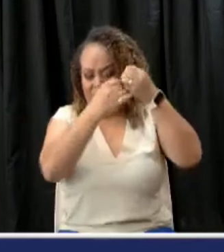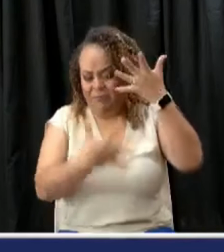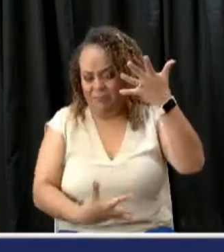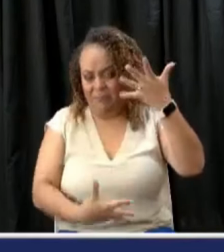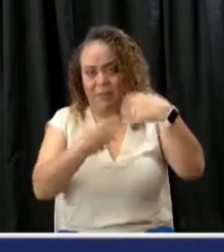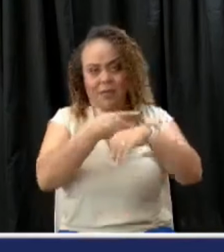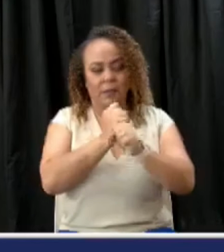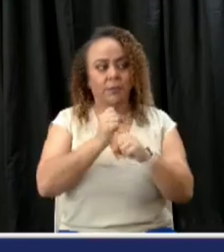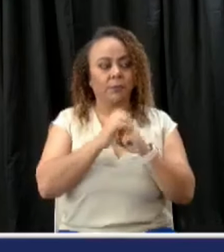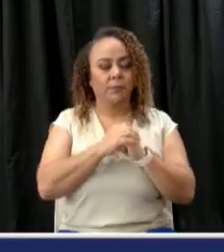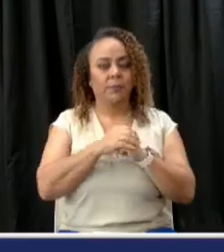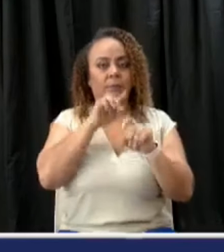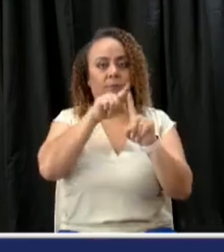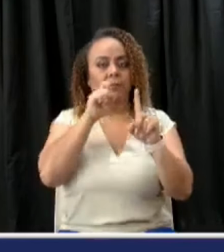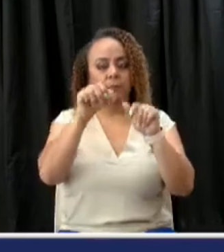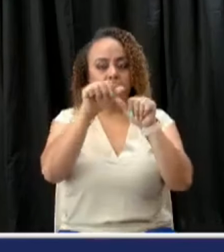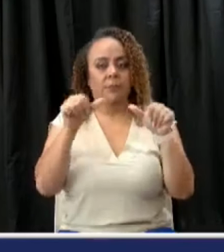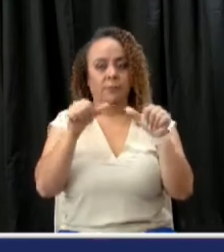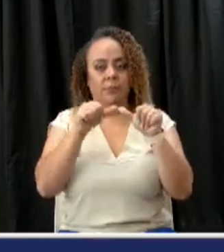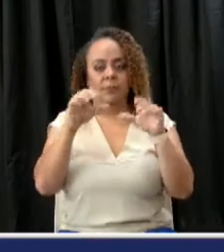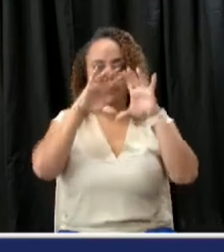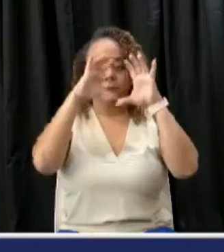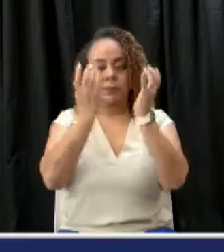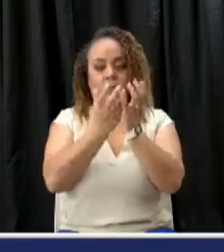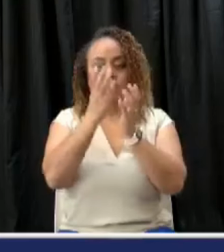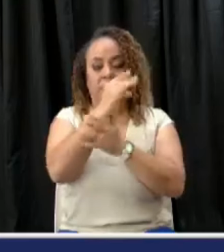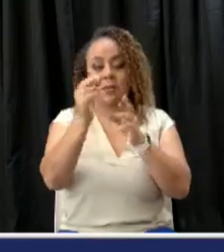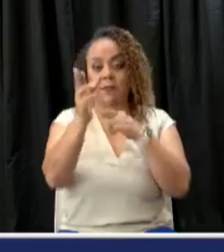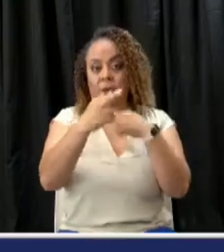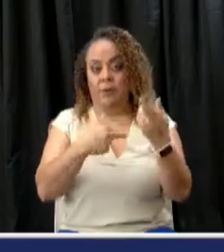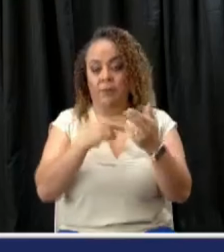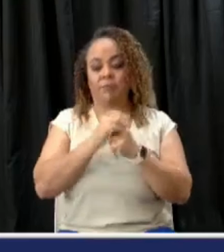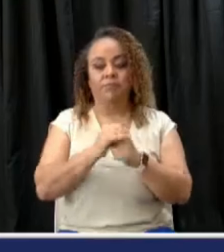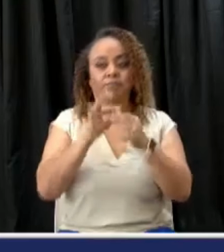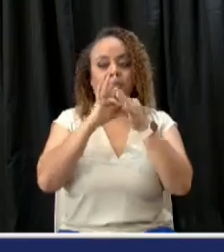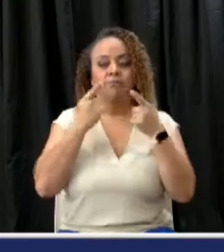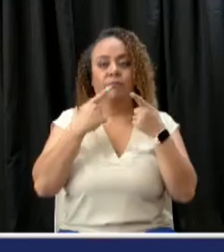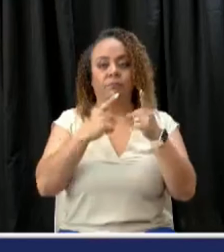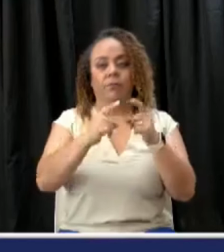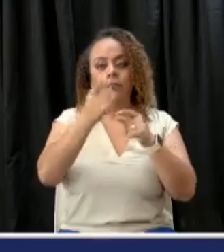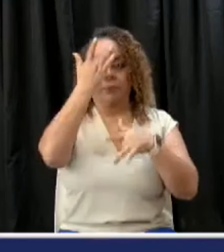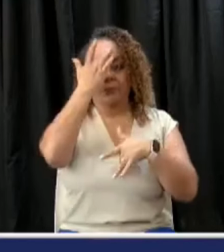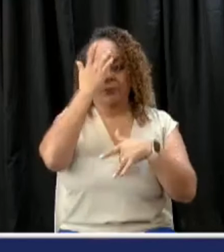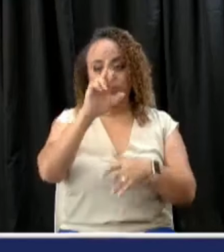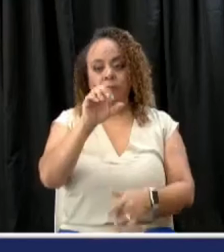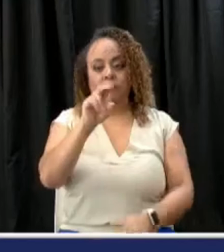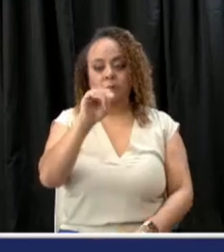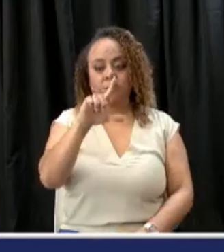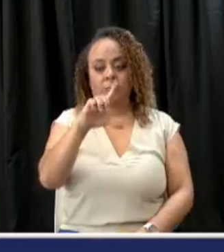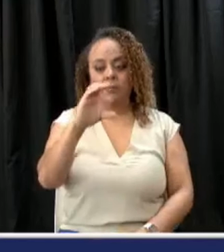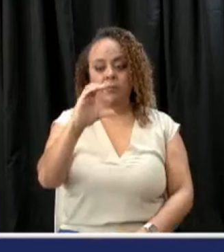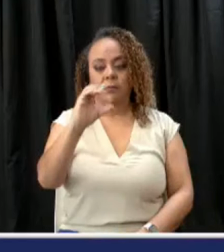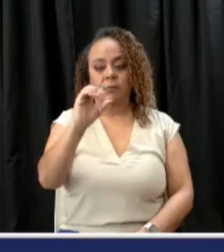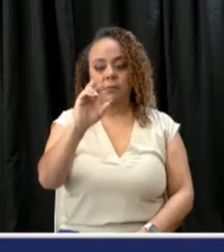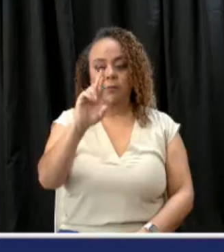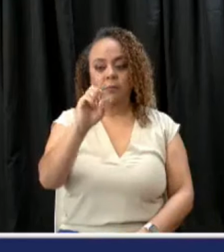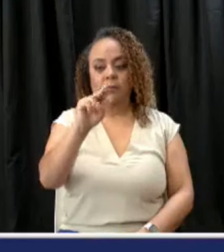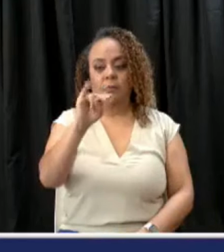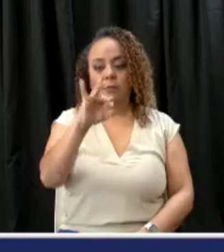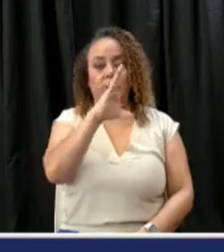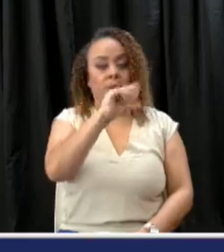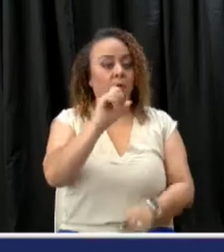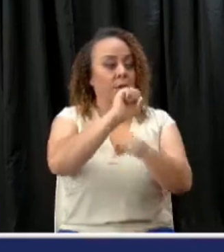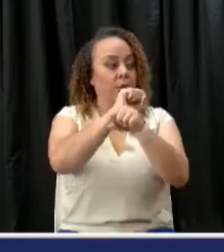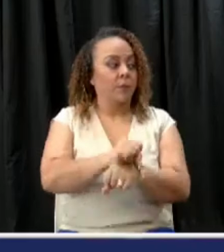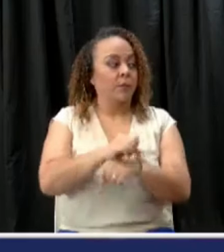han realizado a nivel mundial y regional sobre los casos de enfermedad renal crónica no tradicional que se